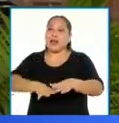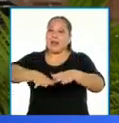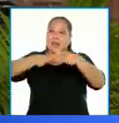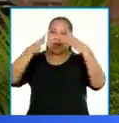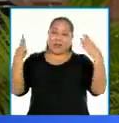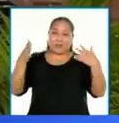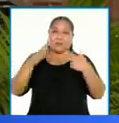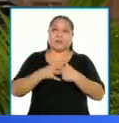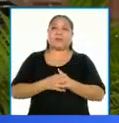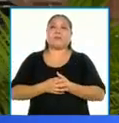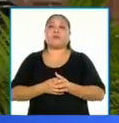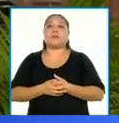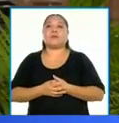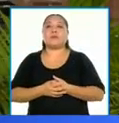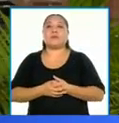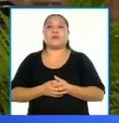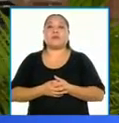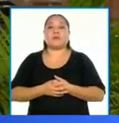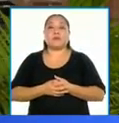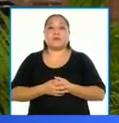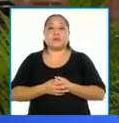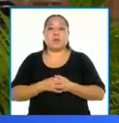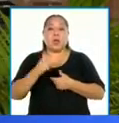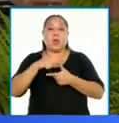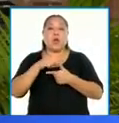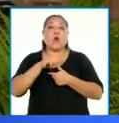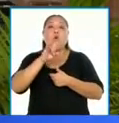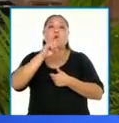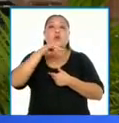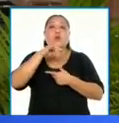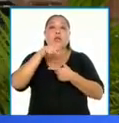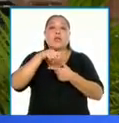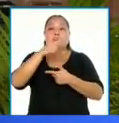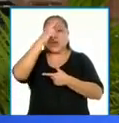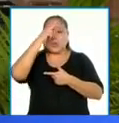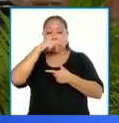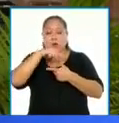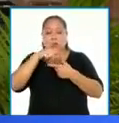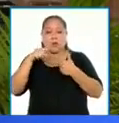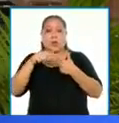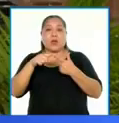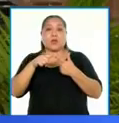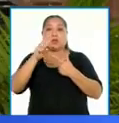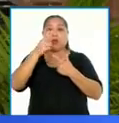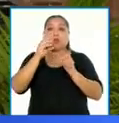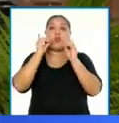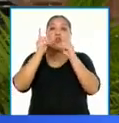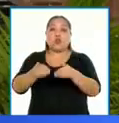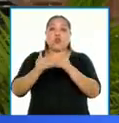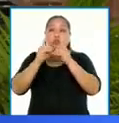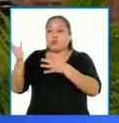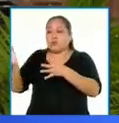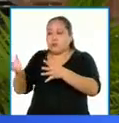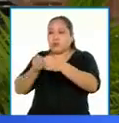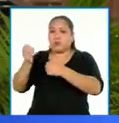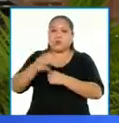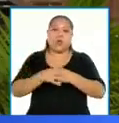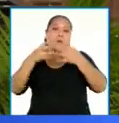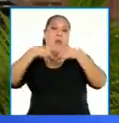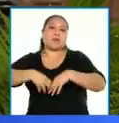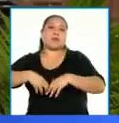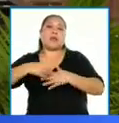posible, ¿no es cierto? En segundo lugar, es las donaciones, que siguen llegando a través de Respira Perú y a